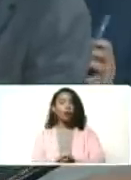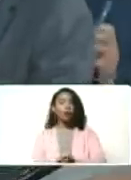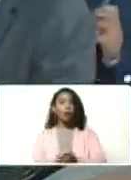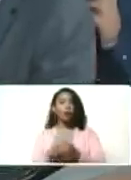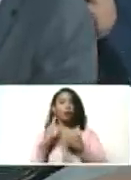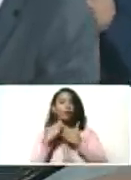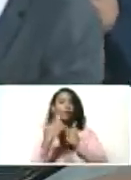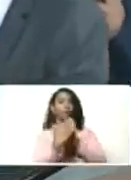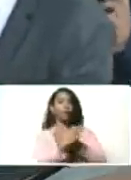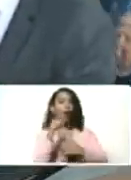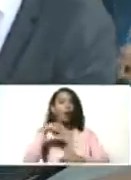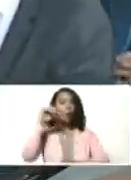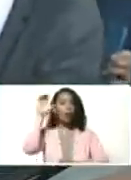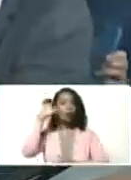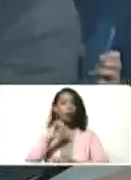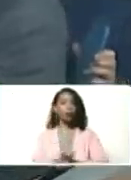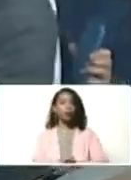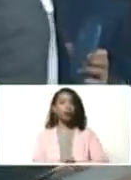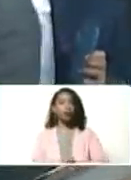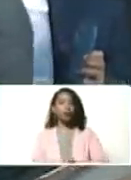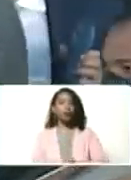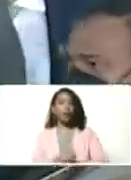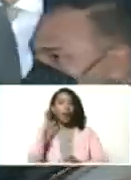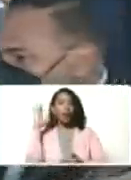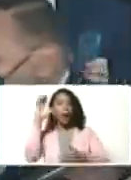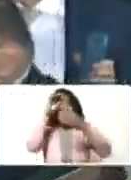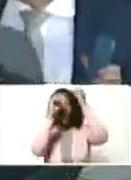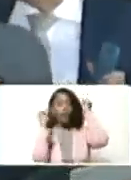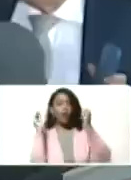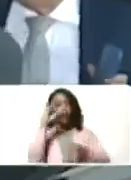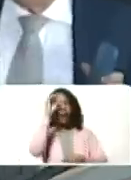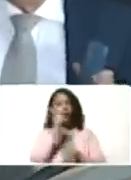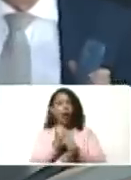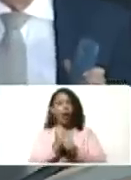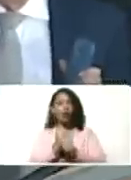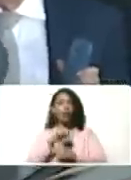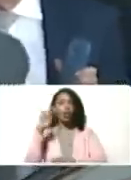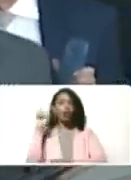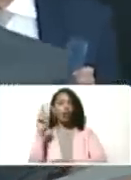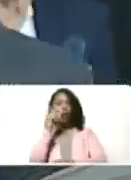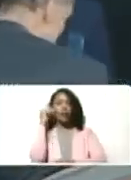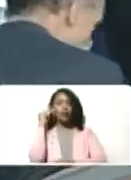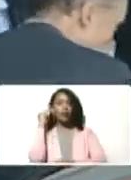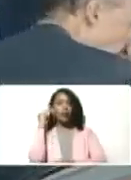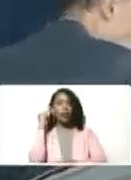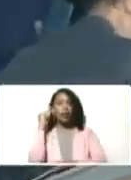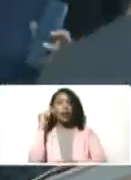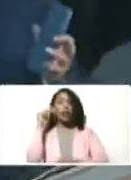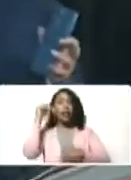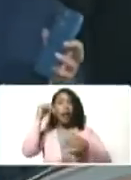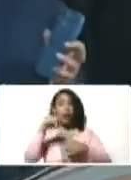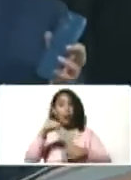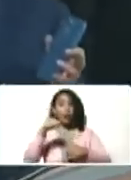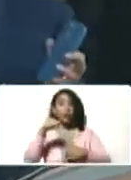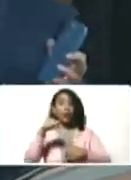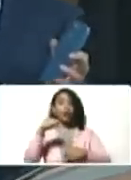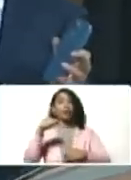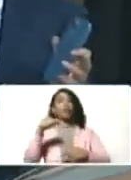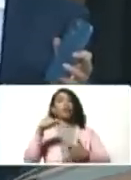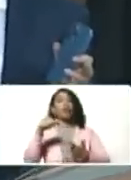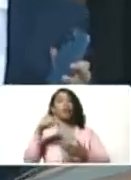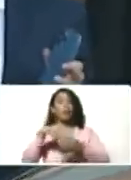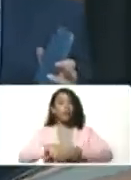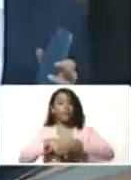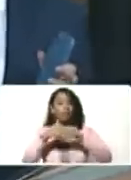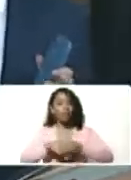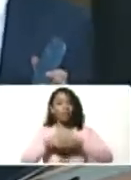país, Álvaro Leiva, canciller que viene trabajando de la mano con el canciller venezolano Carlos Farías. Nuevamente ese apretón de manos de